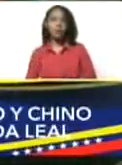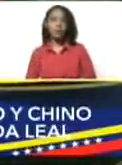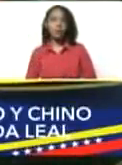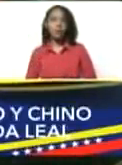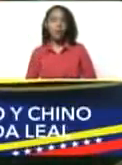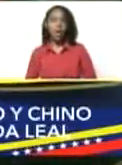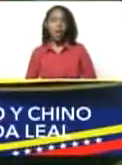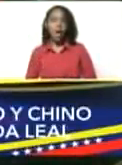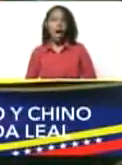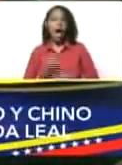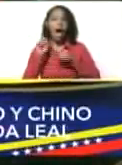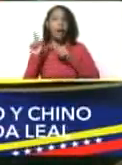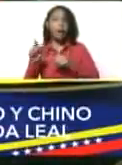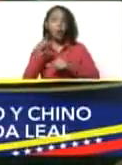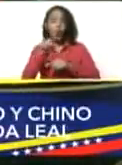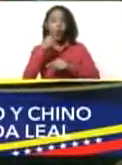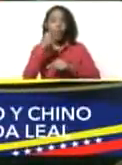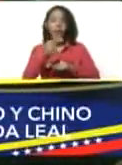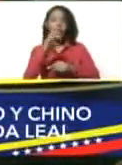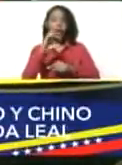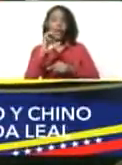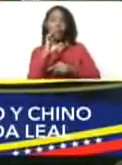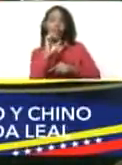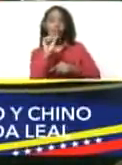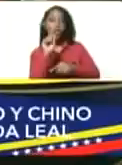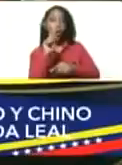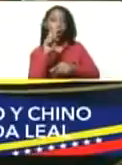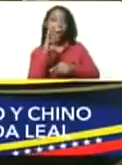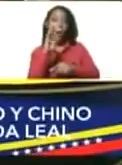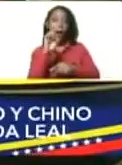Así lo dijiste, Cristóbal. Yo te vi.